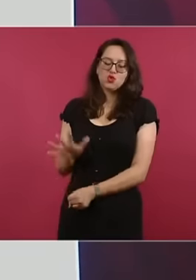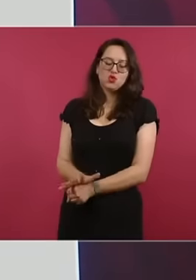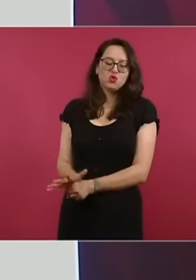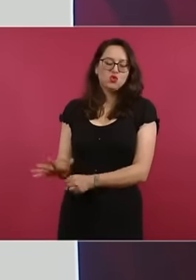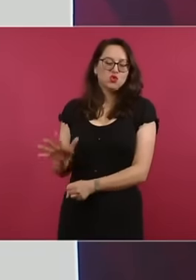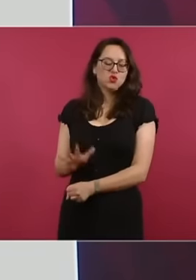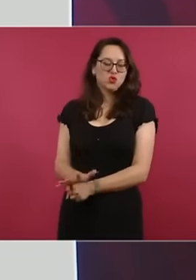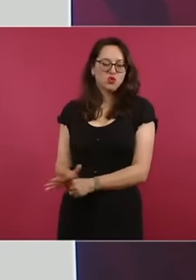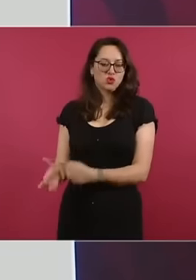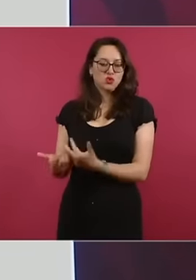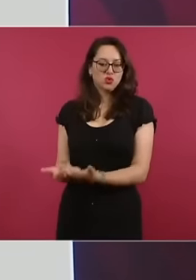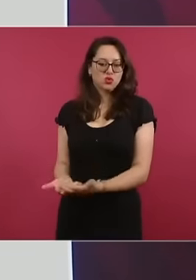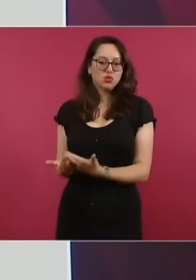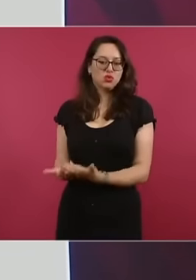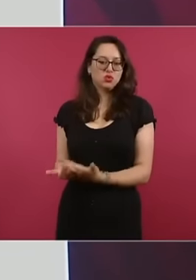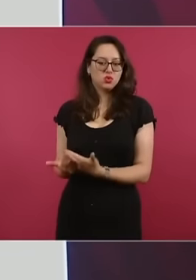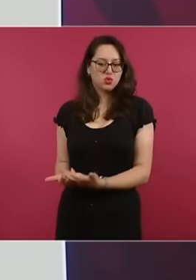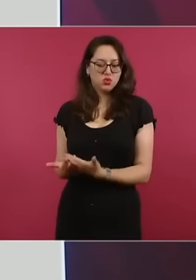no